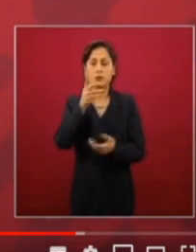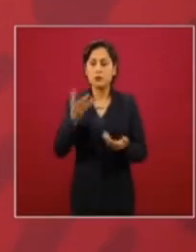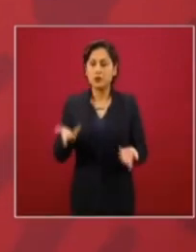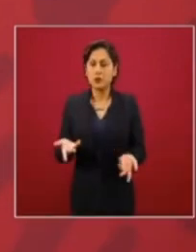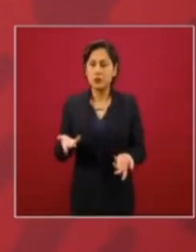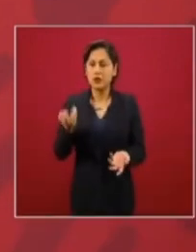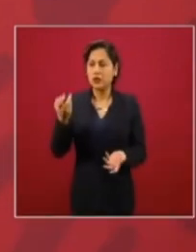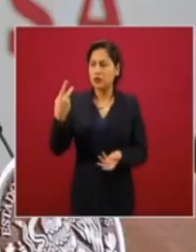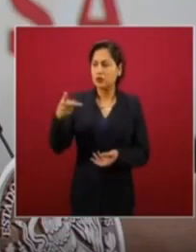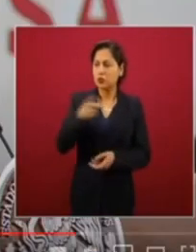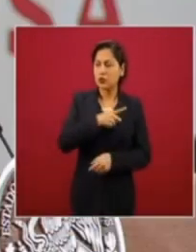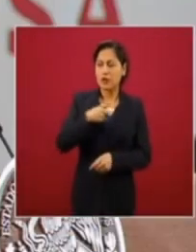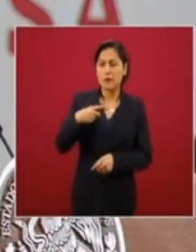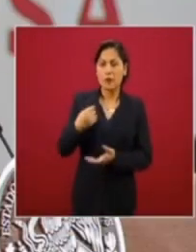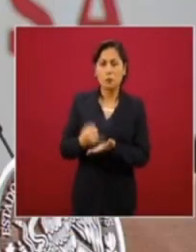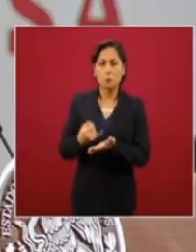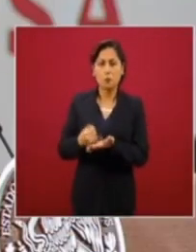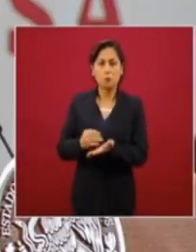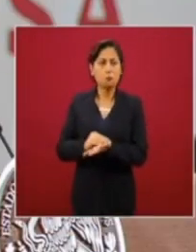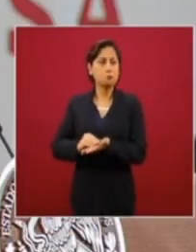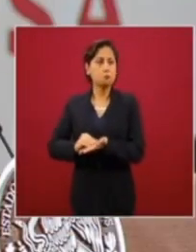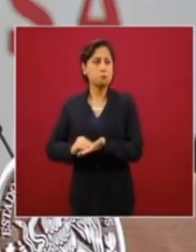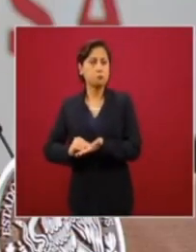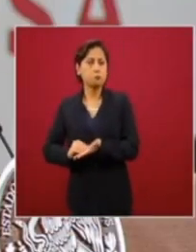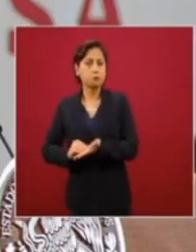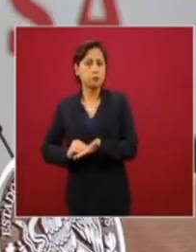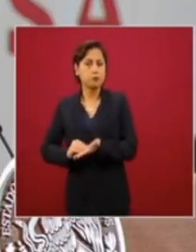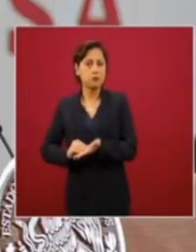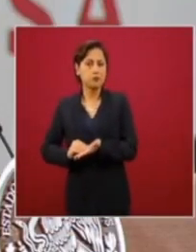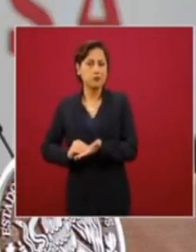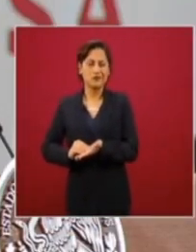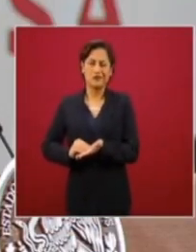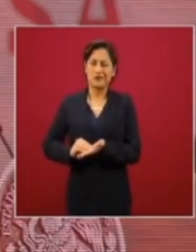los adeudos. Ahora no es así,